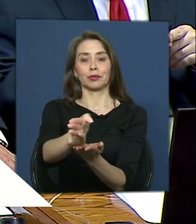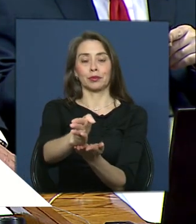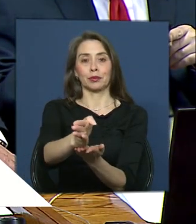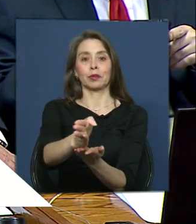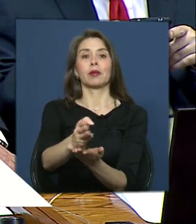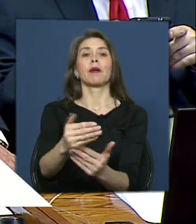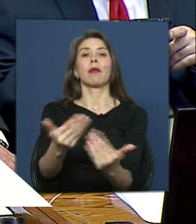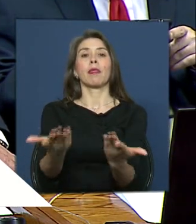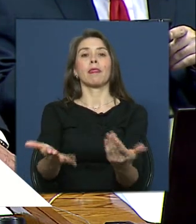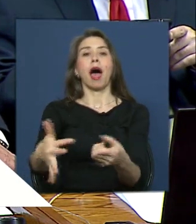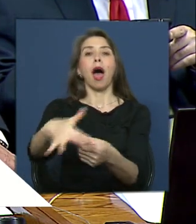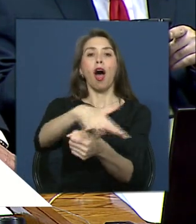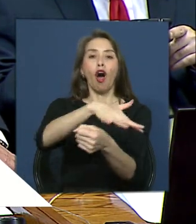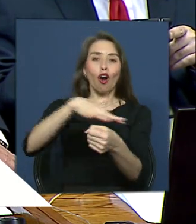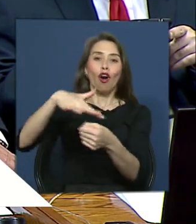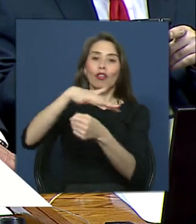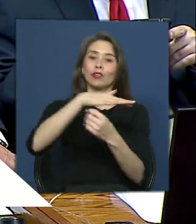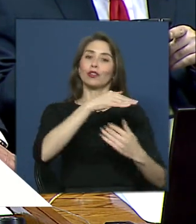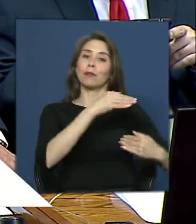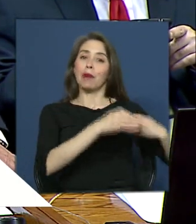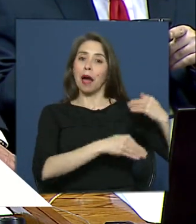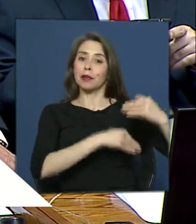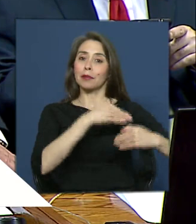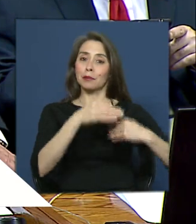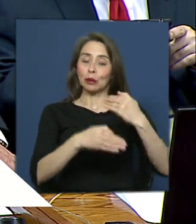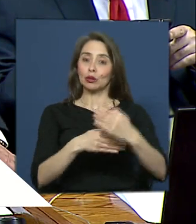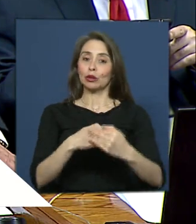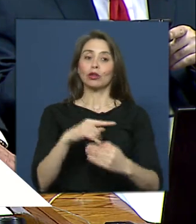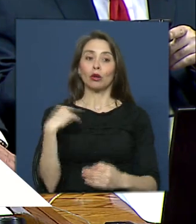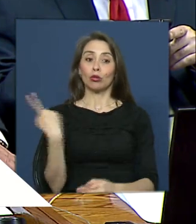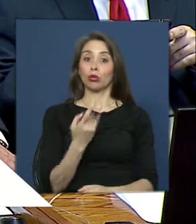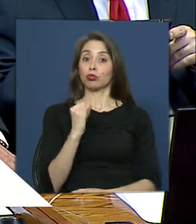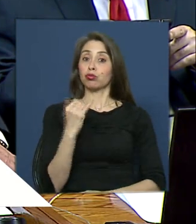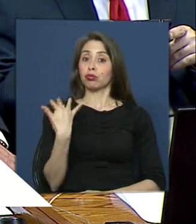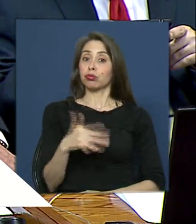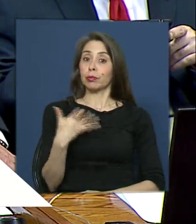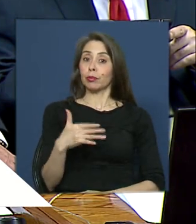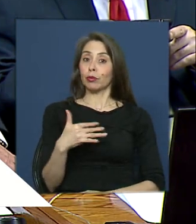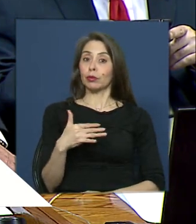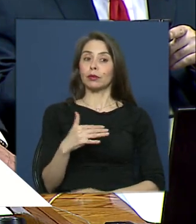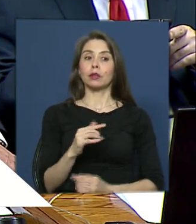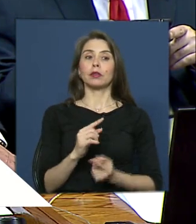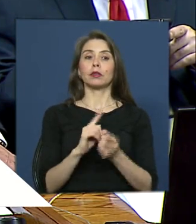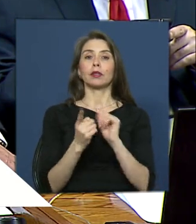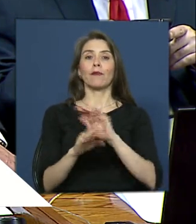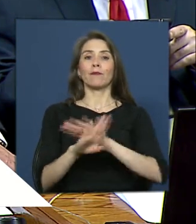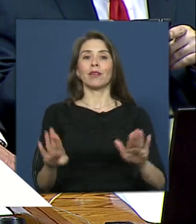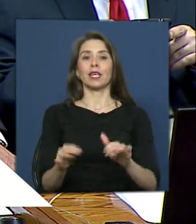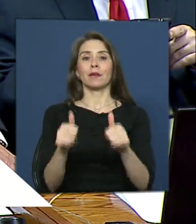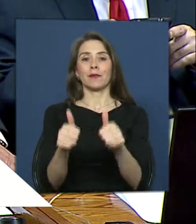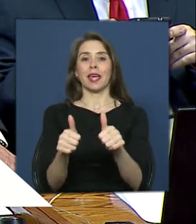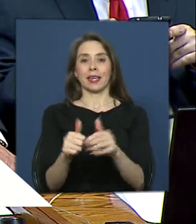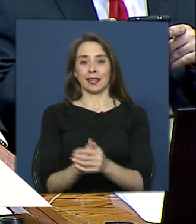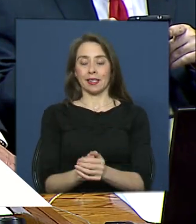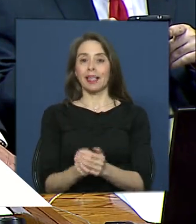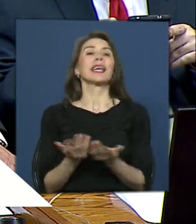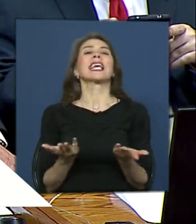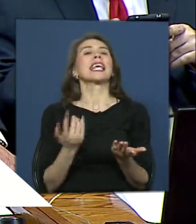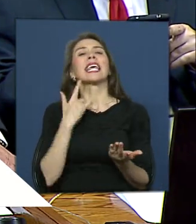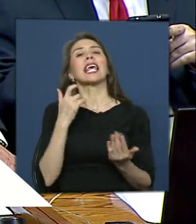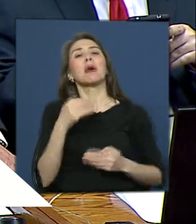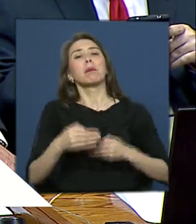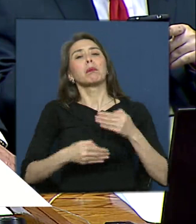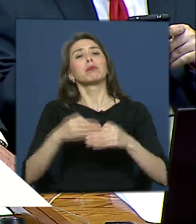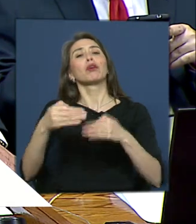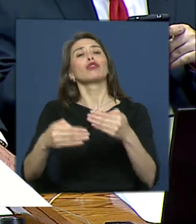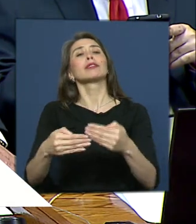generar las condiciones para que ese proceso, que a todos nos importa, termine exitosamente. ¿Cuál es? Que